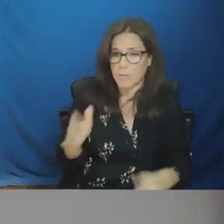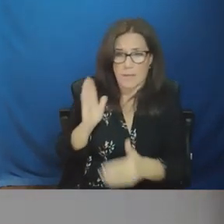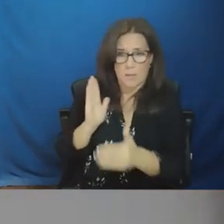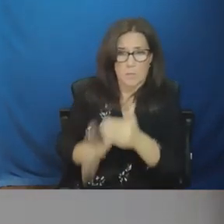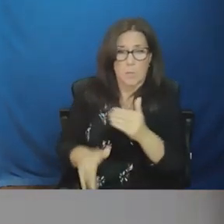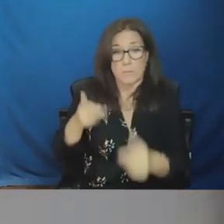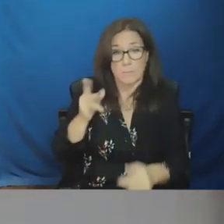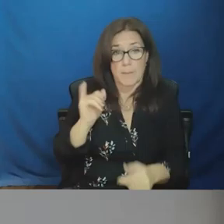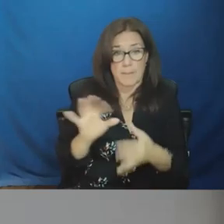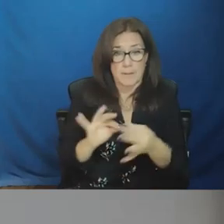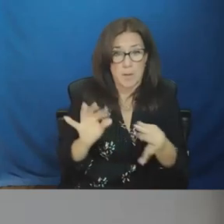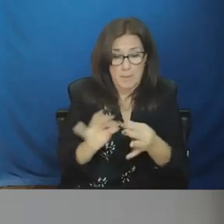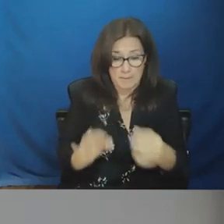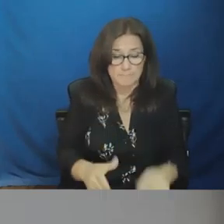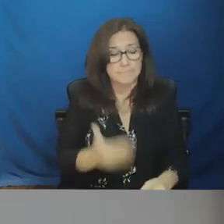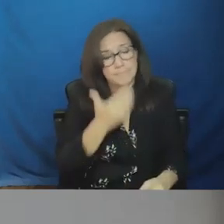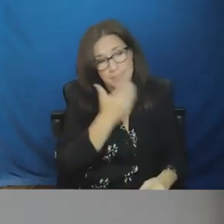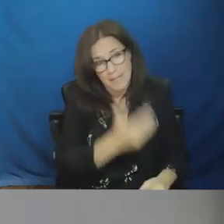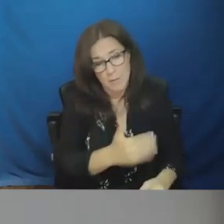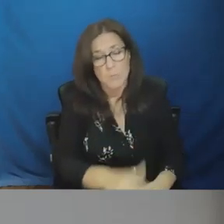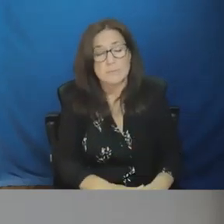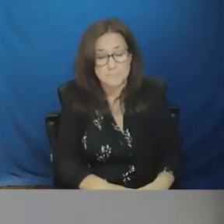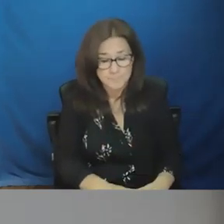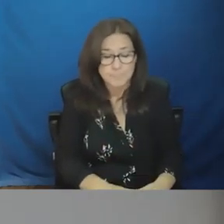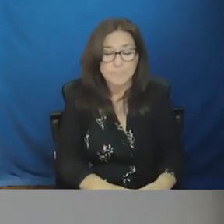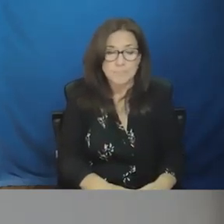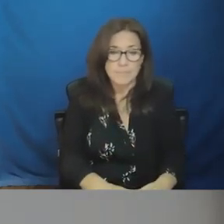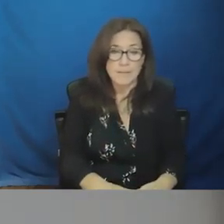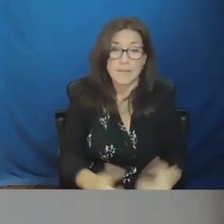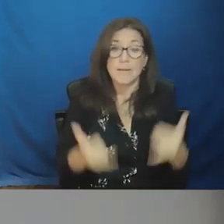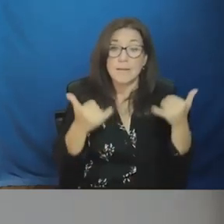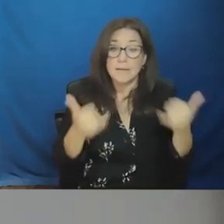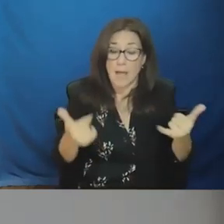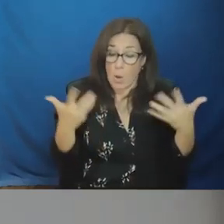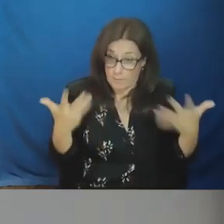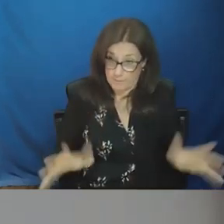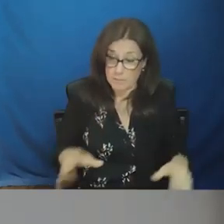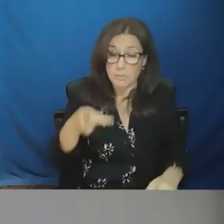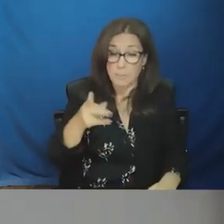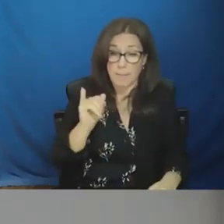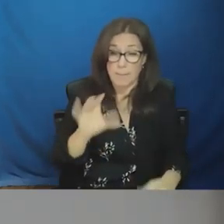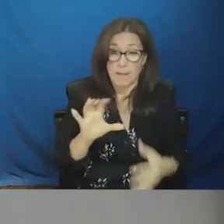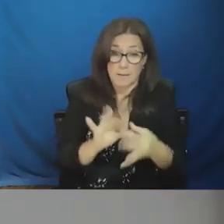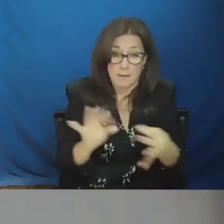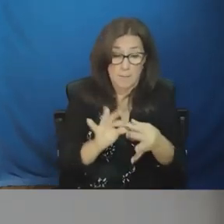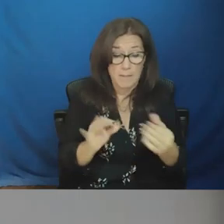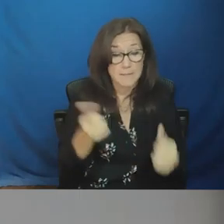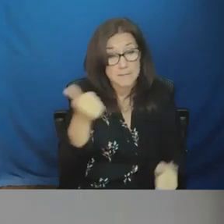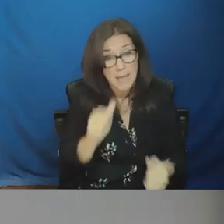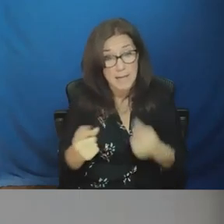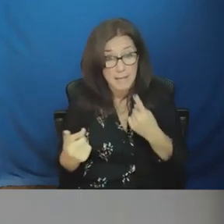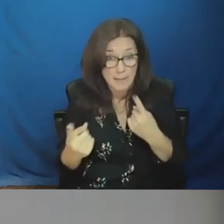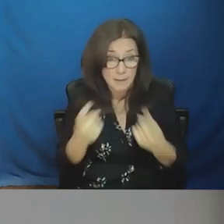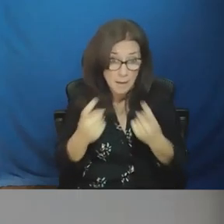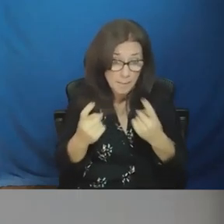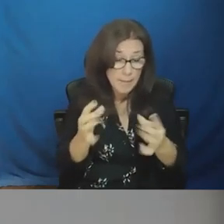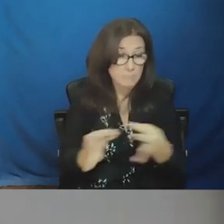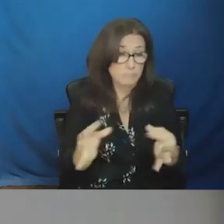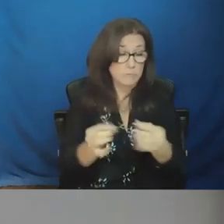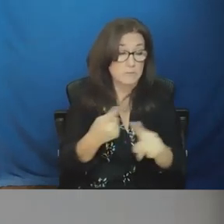gracias gracias eso concluye el comentario público sobre este artículo gracias